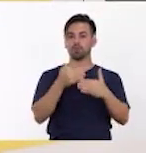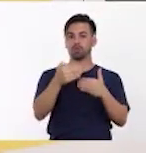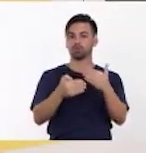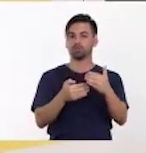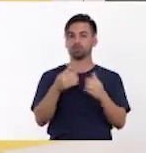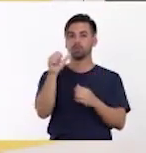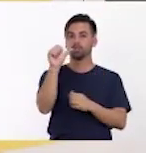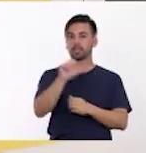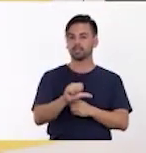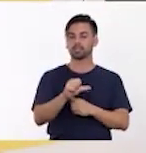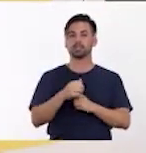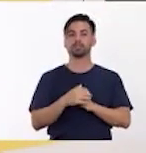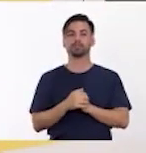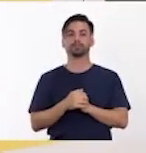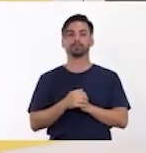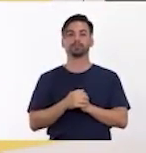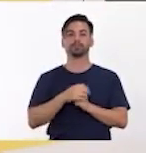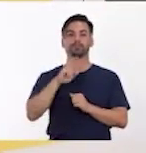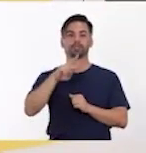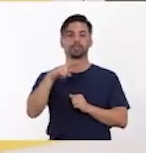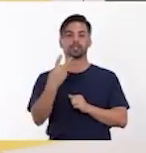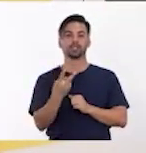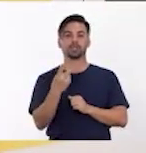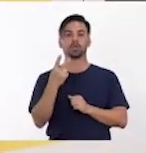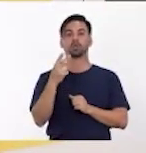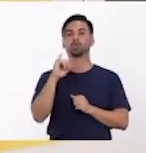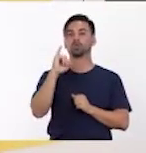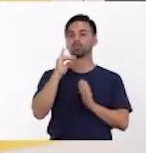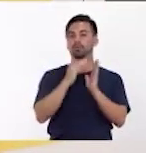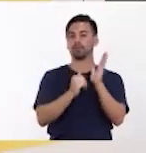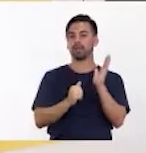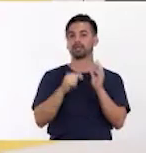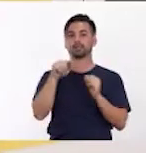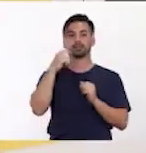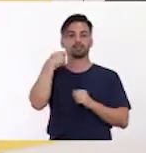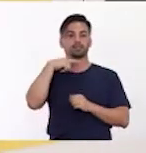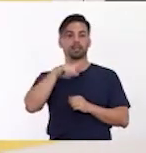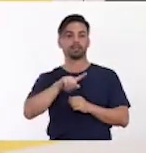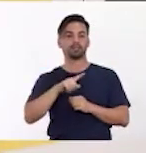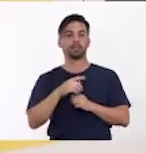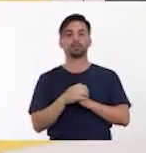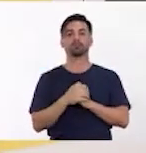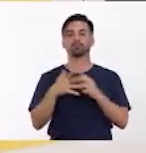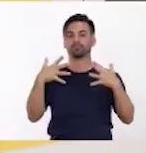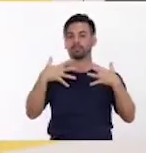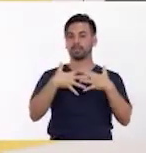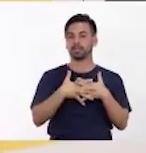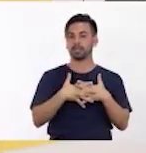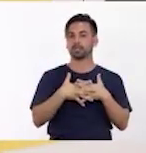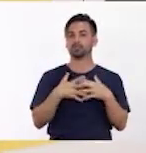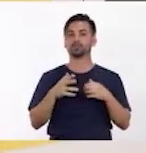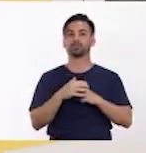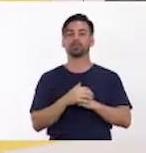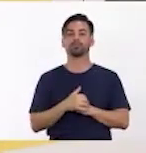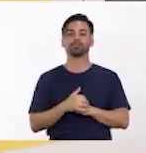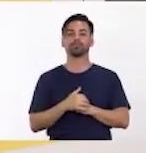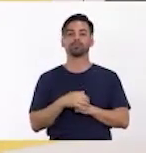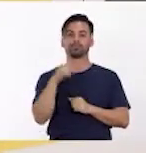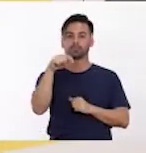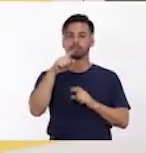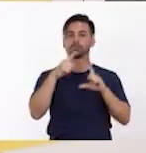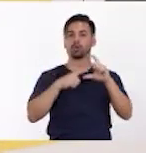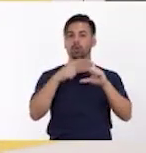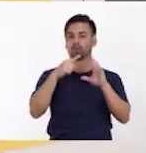dañinos, y en el segundo semestre va a tener también relación con